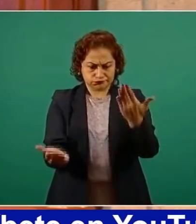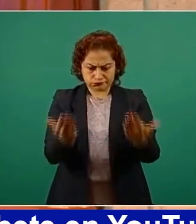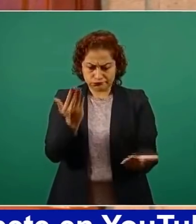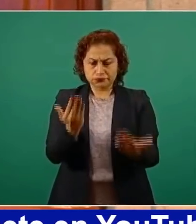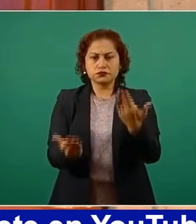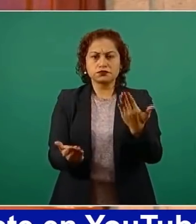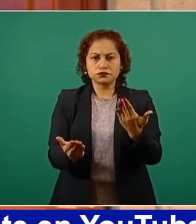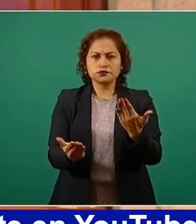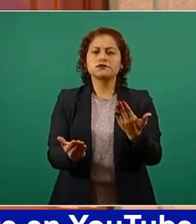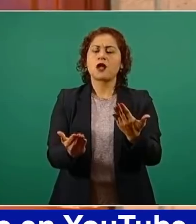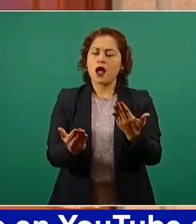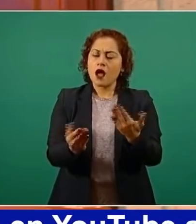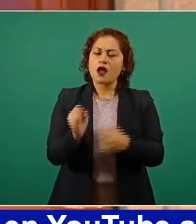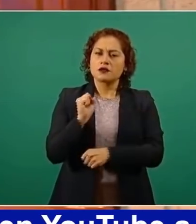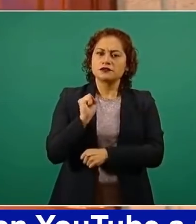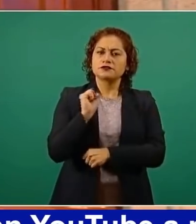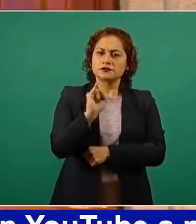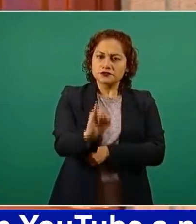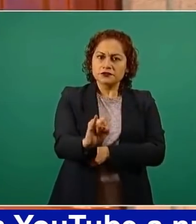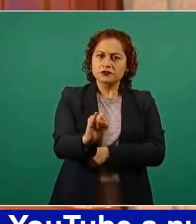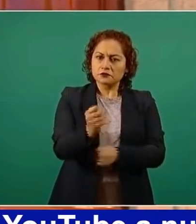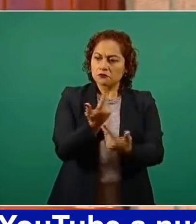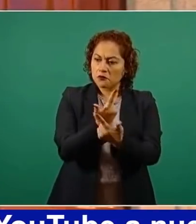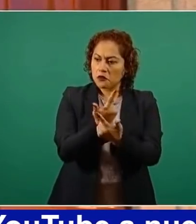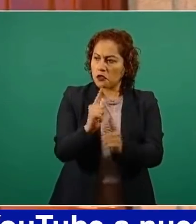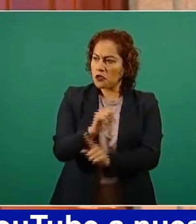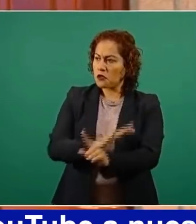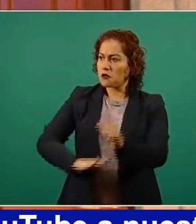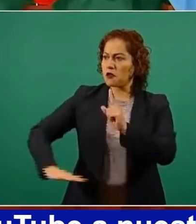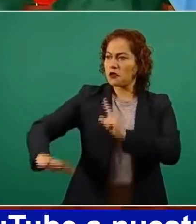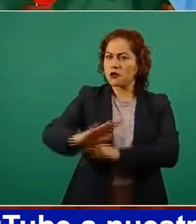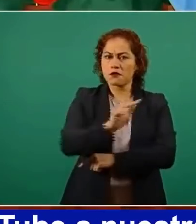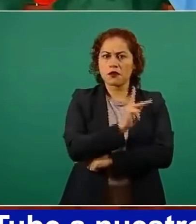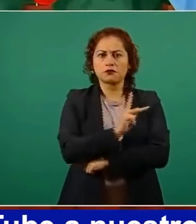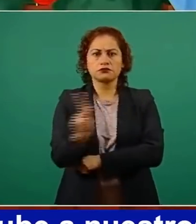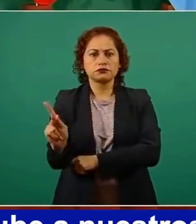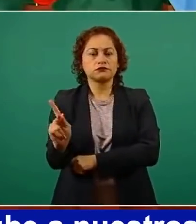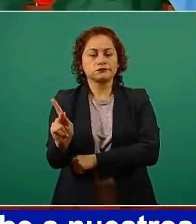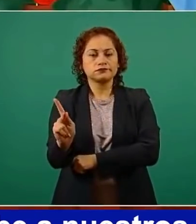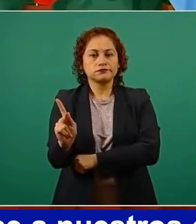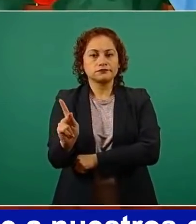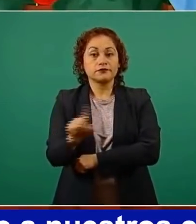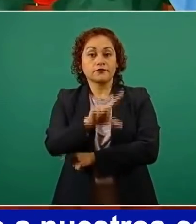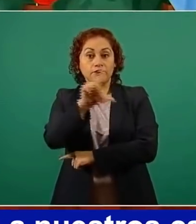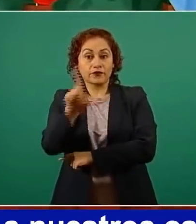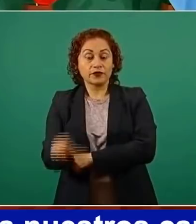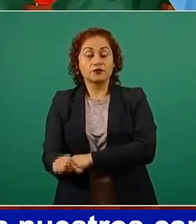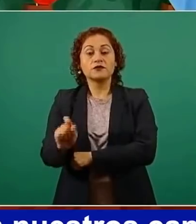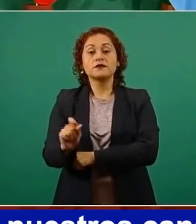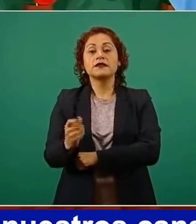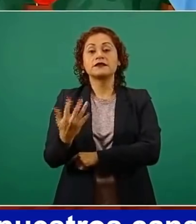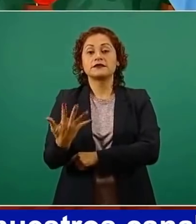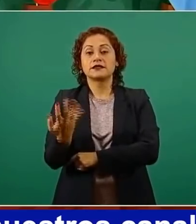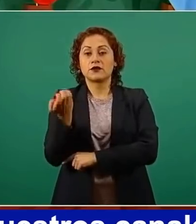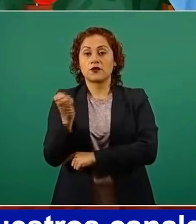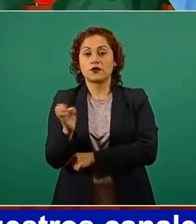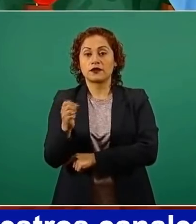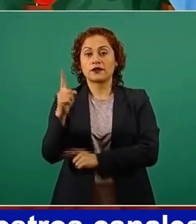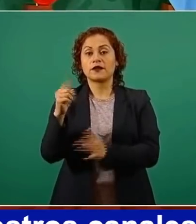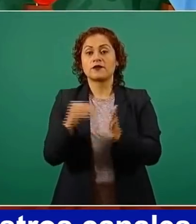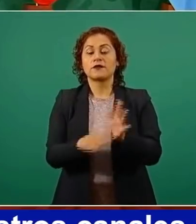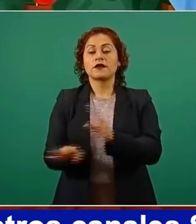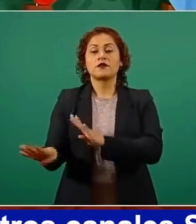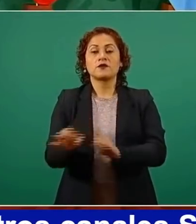hubo libertad completa en las elecciones. El 25 de enero de